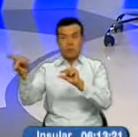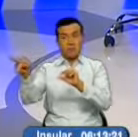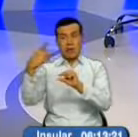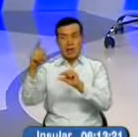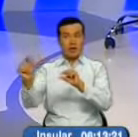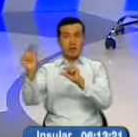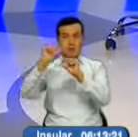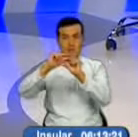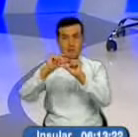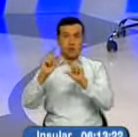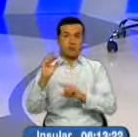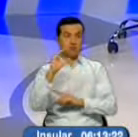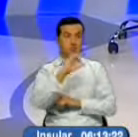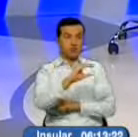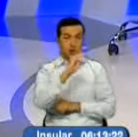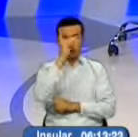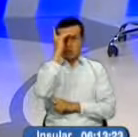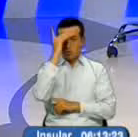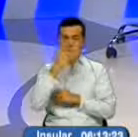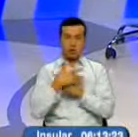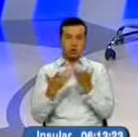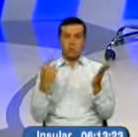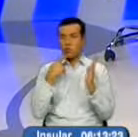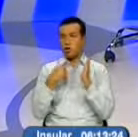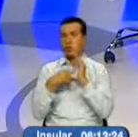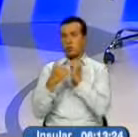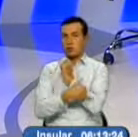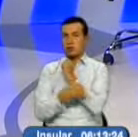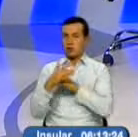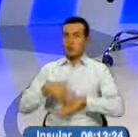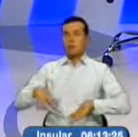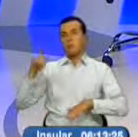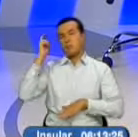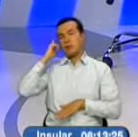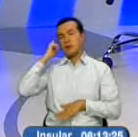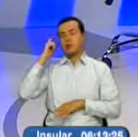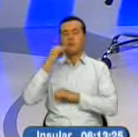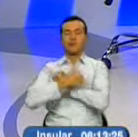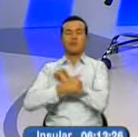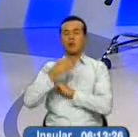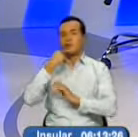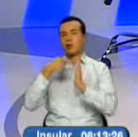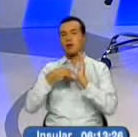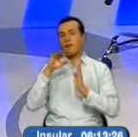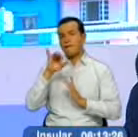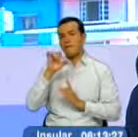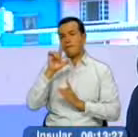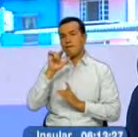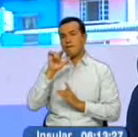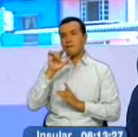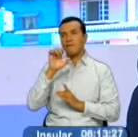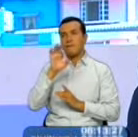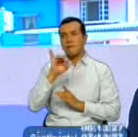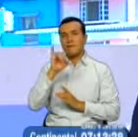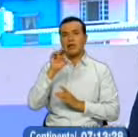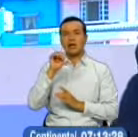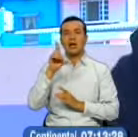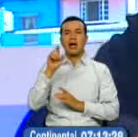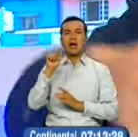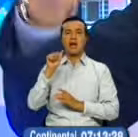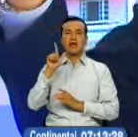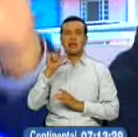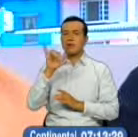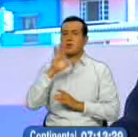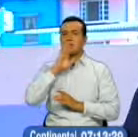sistema público de salud. Aquellos países, y por ejemplo pensemos en el caso de Finlandia, que han dado saltos importantísimos y